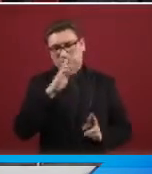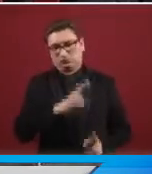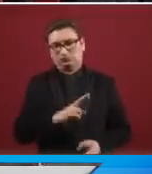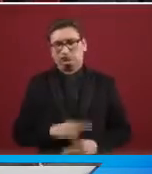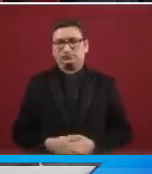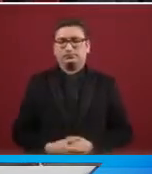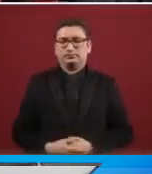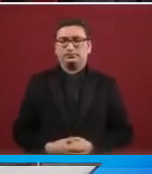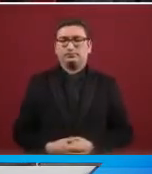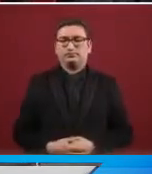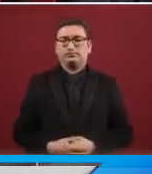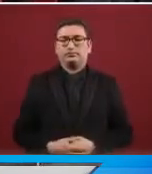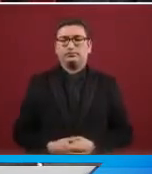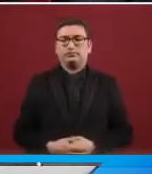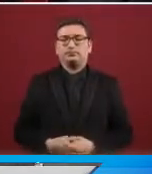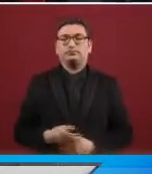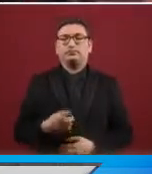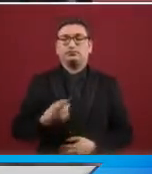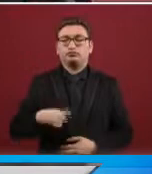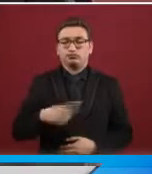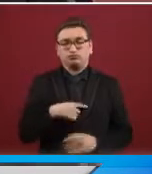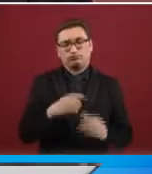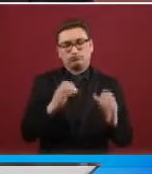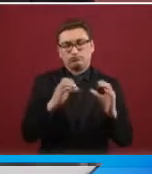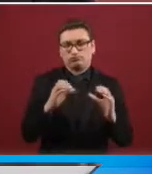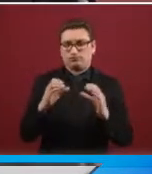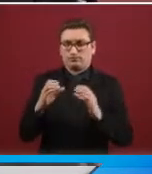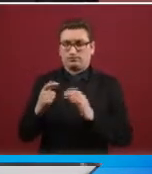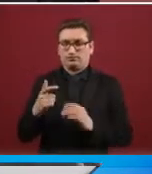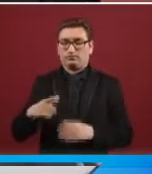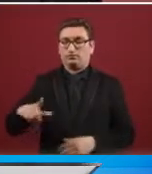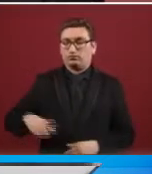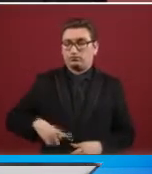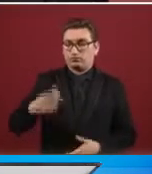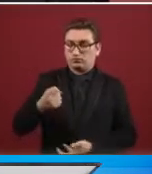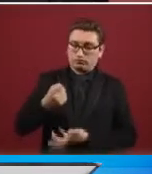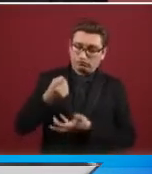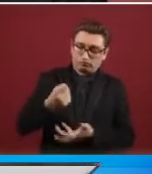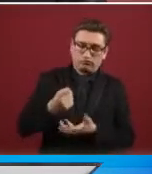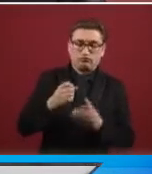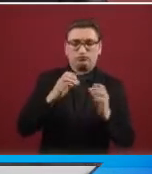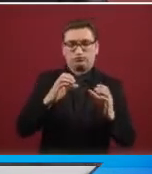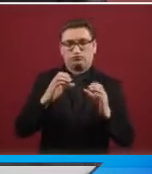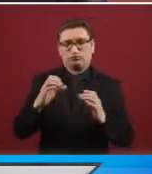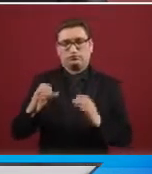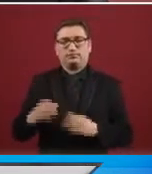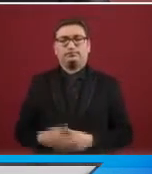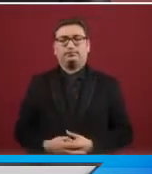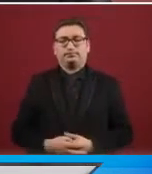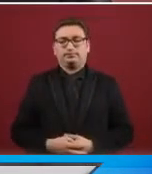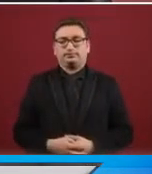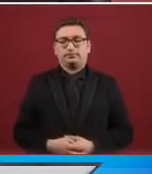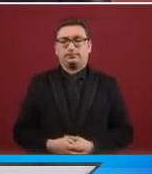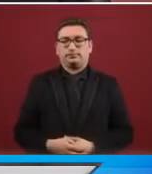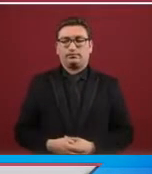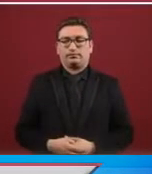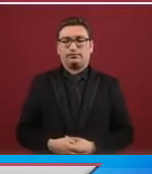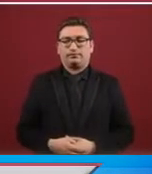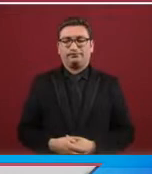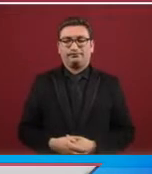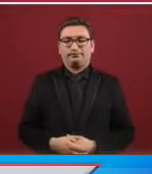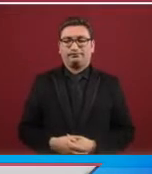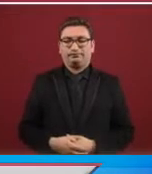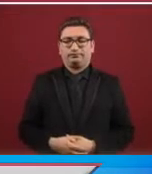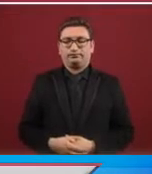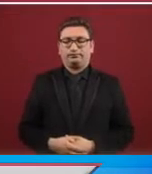perjudicial para la hacienda pública. Se busca llegar a un acuerdo por medio del diálogo a pesar de que se encuentre el trámite legal. Pide a las empresas que consideren cobrar